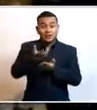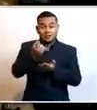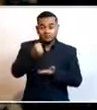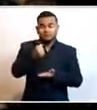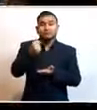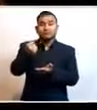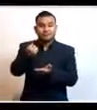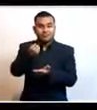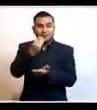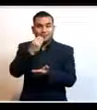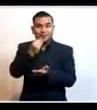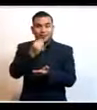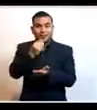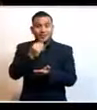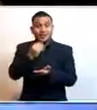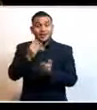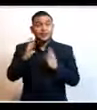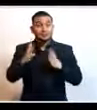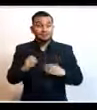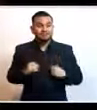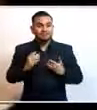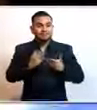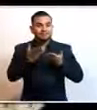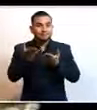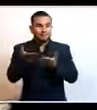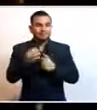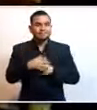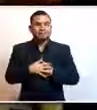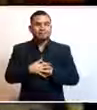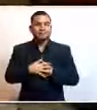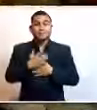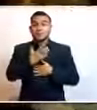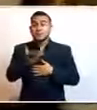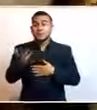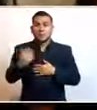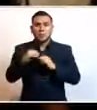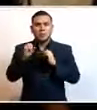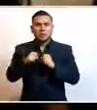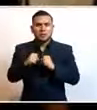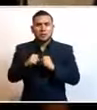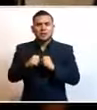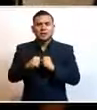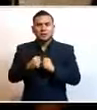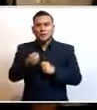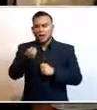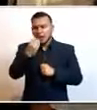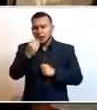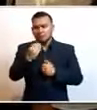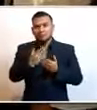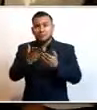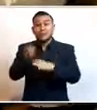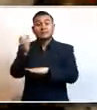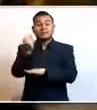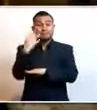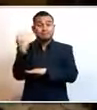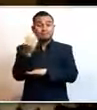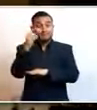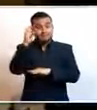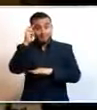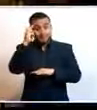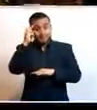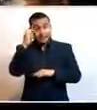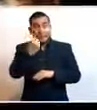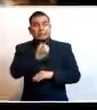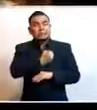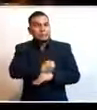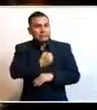bolsa solidaria que indudablemente viene a paliar esta emergencia donde han sido